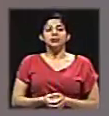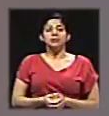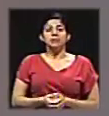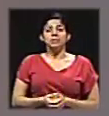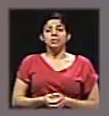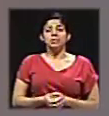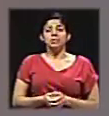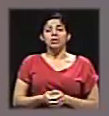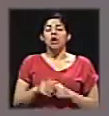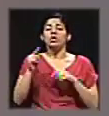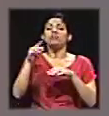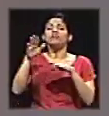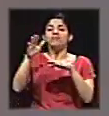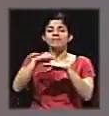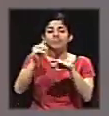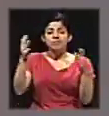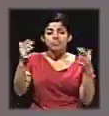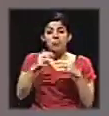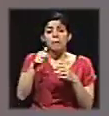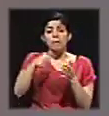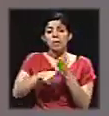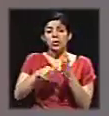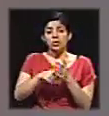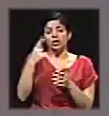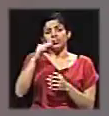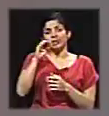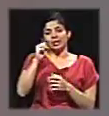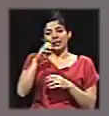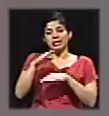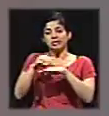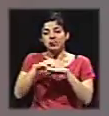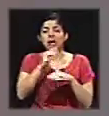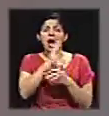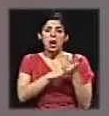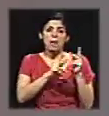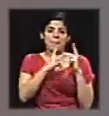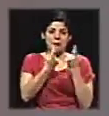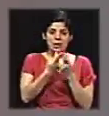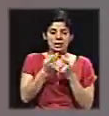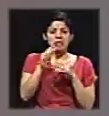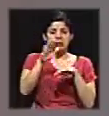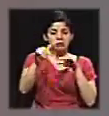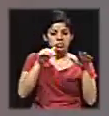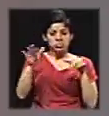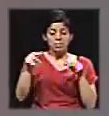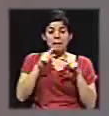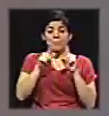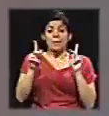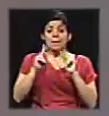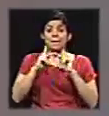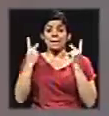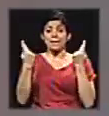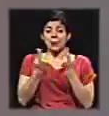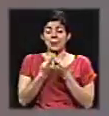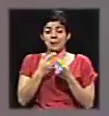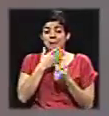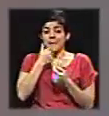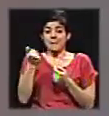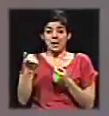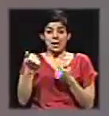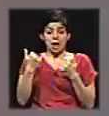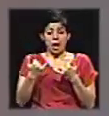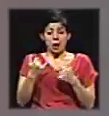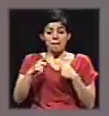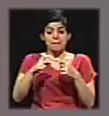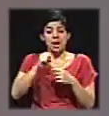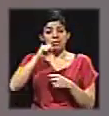a votar en este momento son solo del tribunal, bueno, y de algunos otros partidos, uh-huh, pero en el partido que está en mejores condiciones de